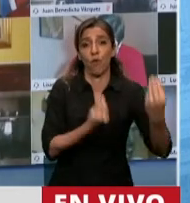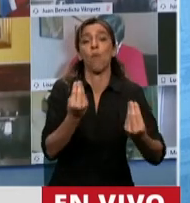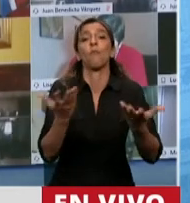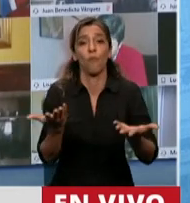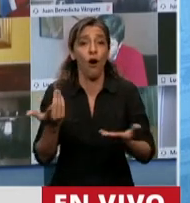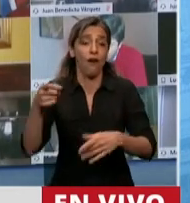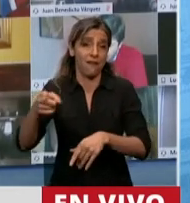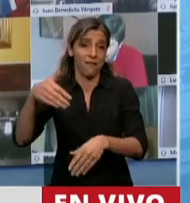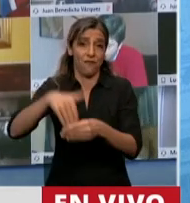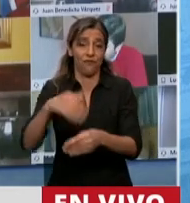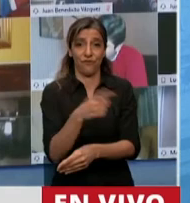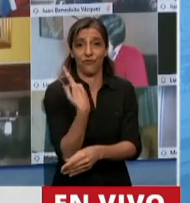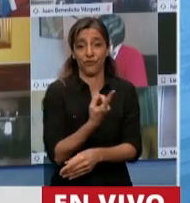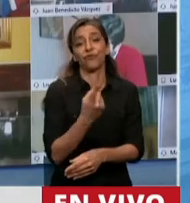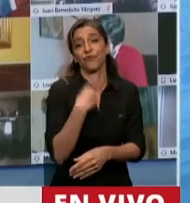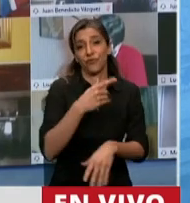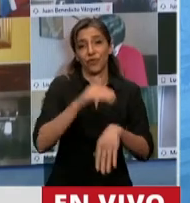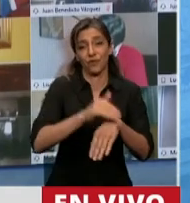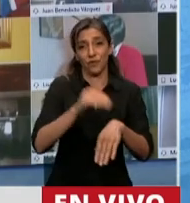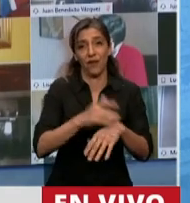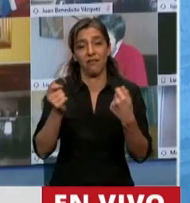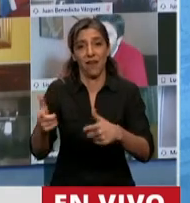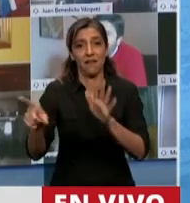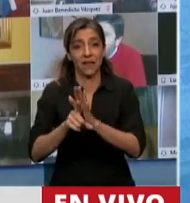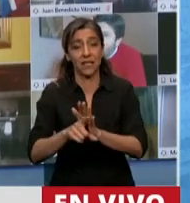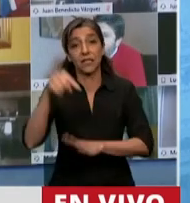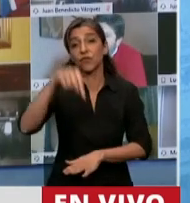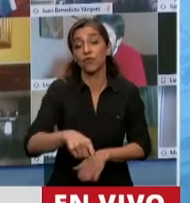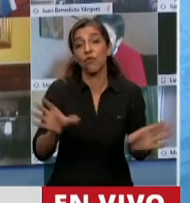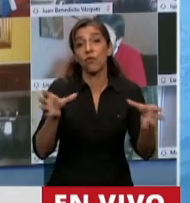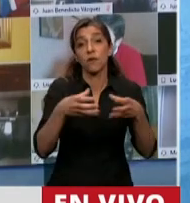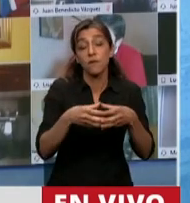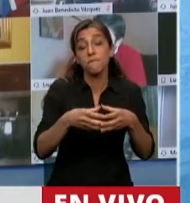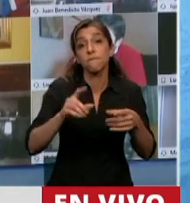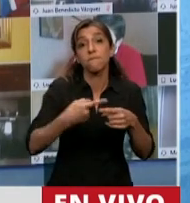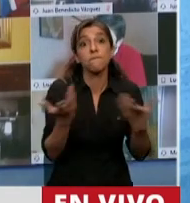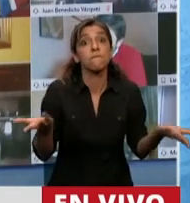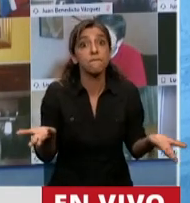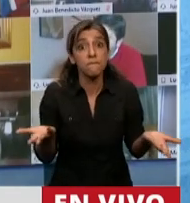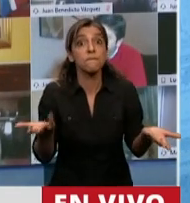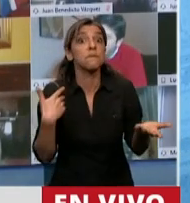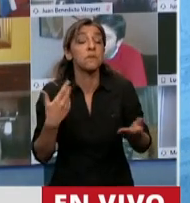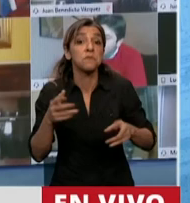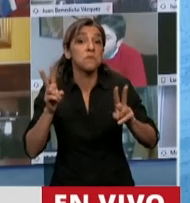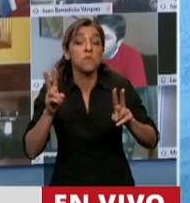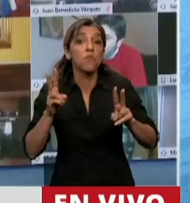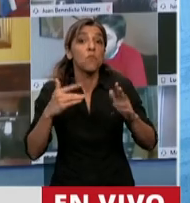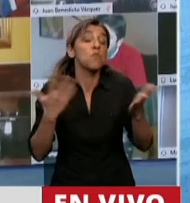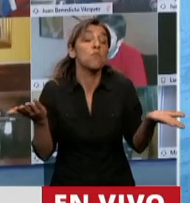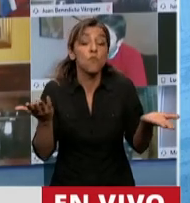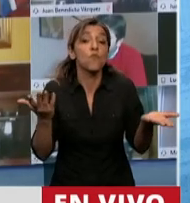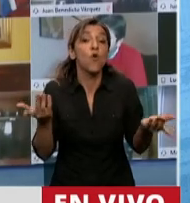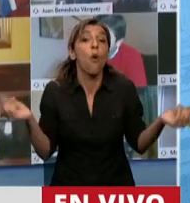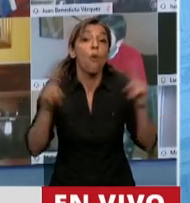gobierne el peronismo, que aprendan a perder. Hoy el peronismo volvió y volvió para darle dignidad al pueblo